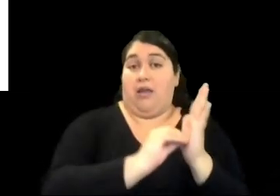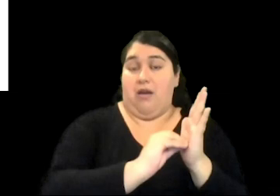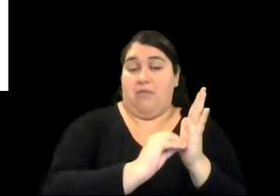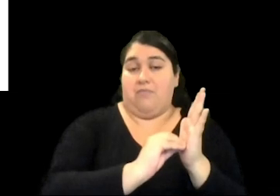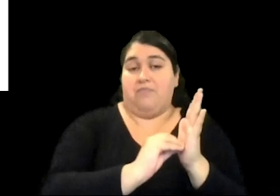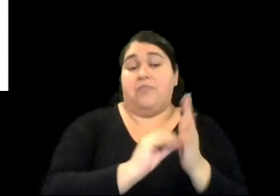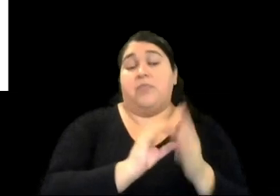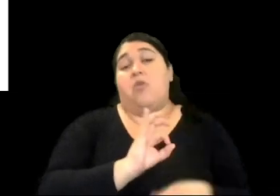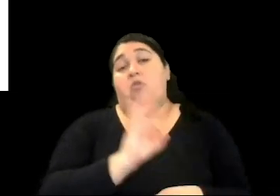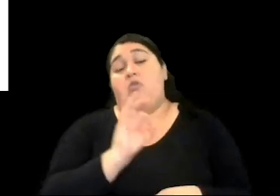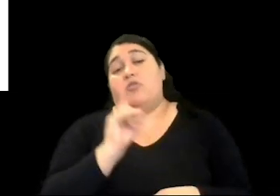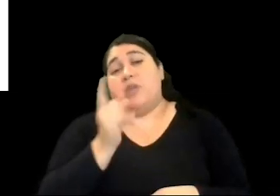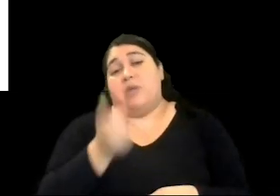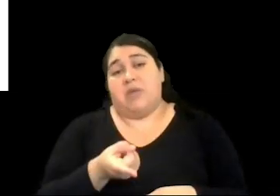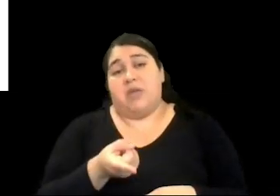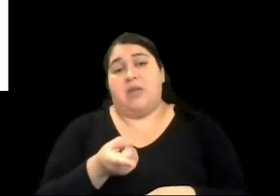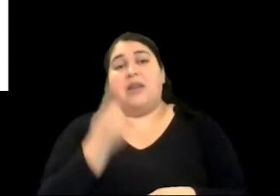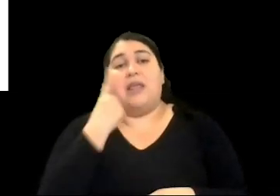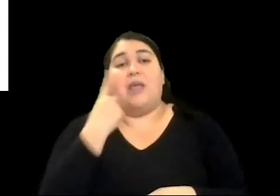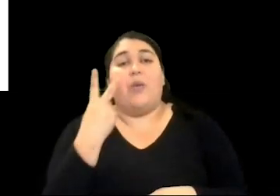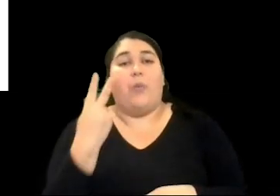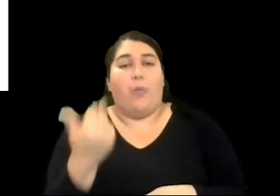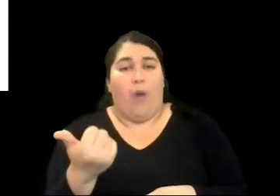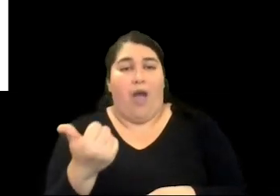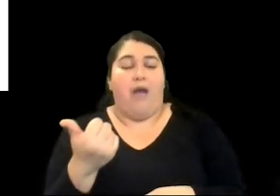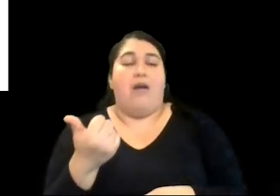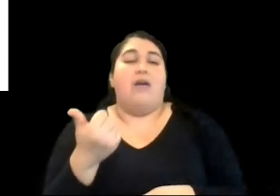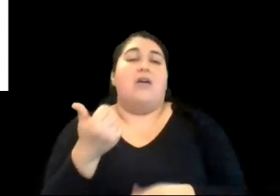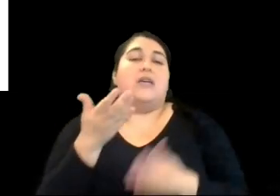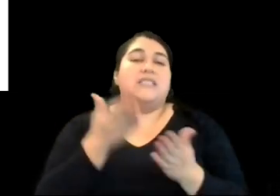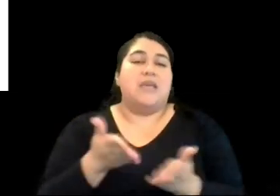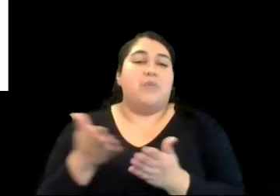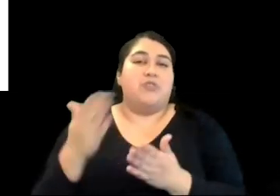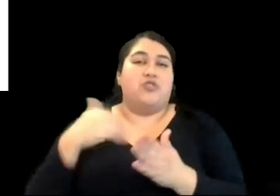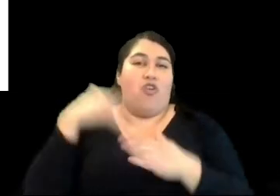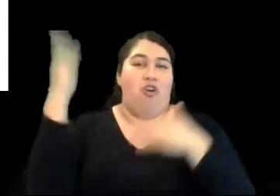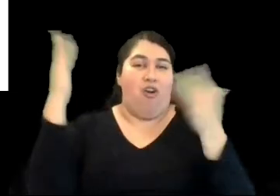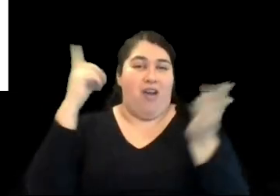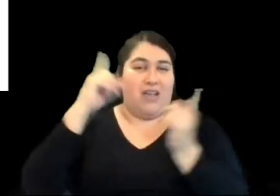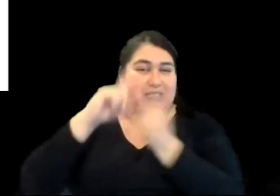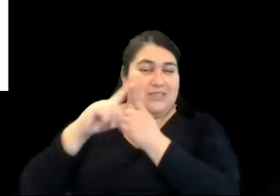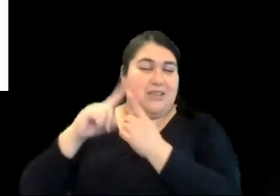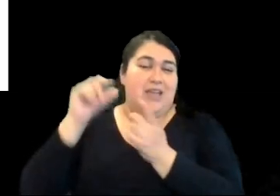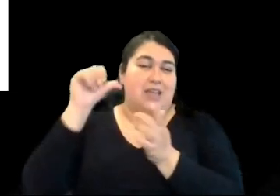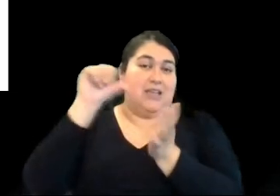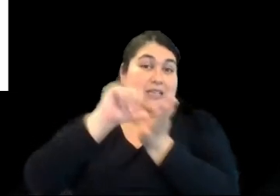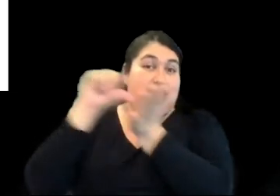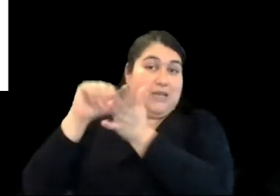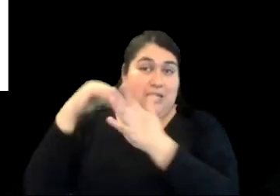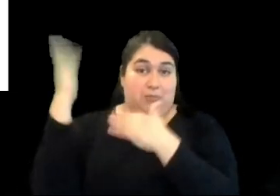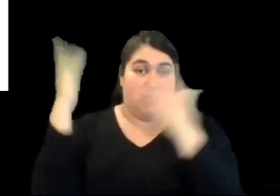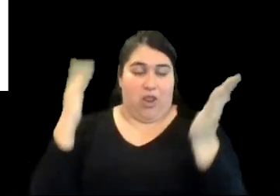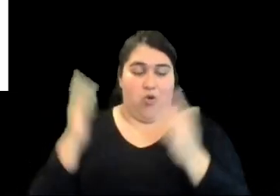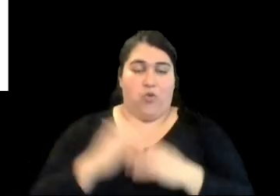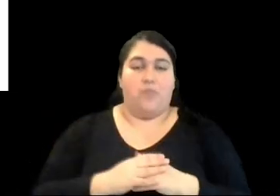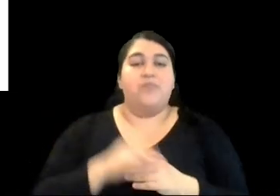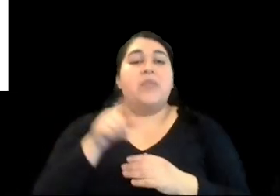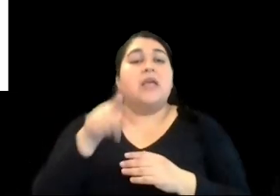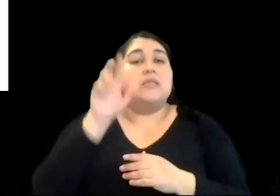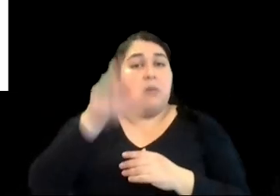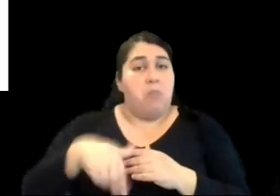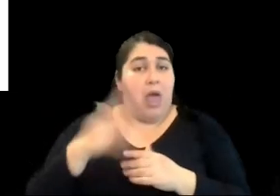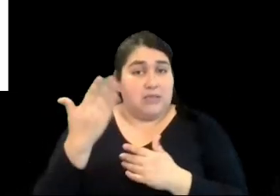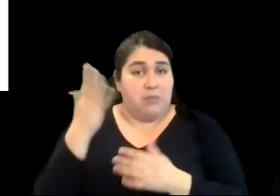también el IVA de prestaciones de servicios al exterior, que suele ser un concepto excluido y que en este plan se puede incluir, pero